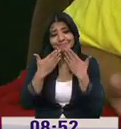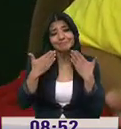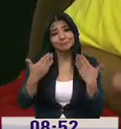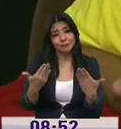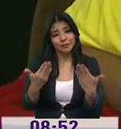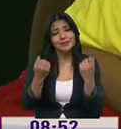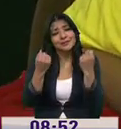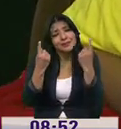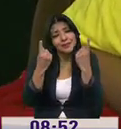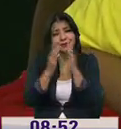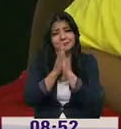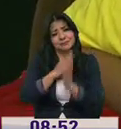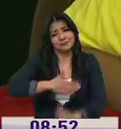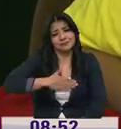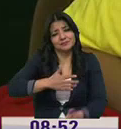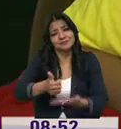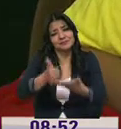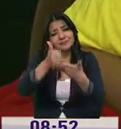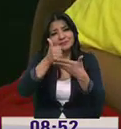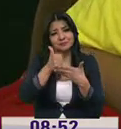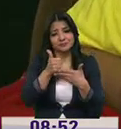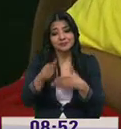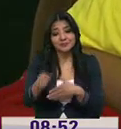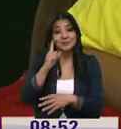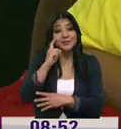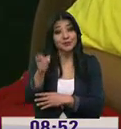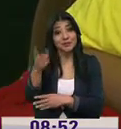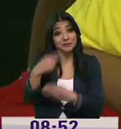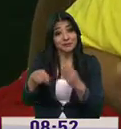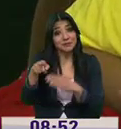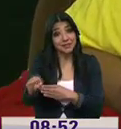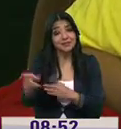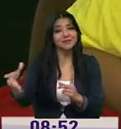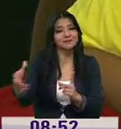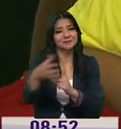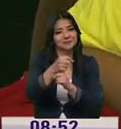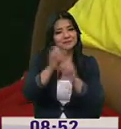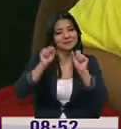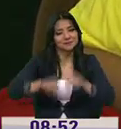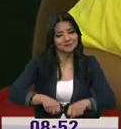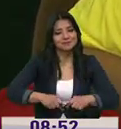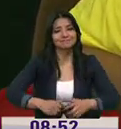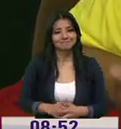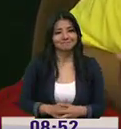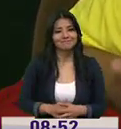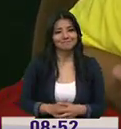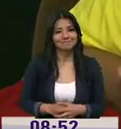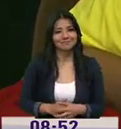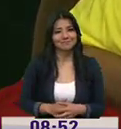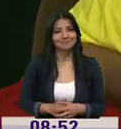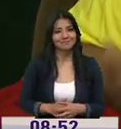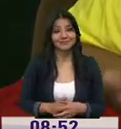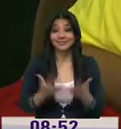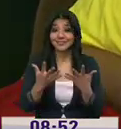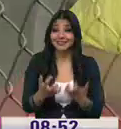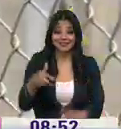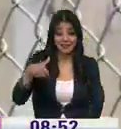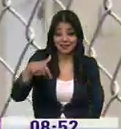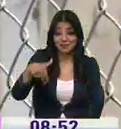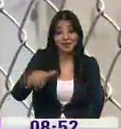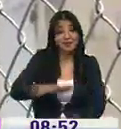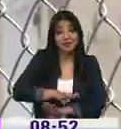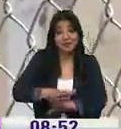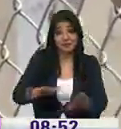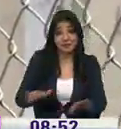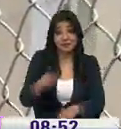es que quisieran ayudarme para cumplir el sueño de mi hijo, que es caminar. ¿Quieres ayudar